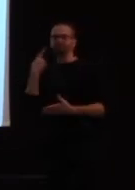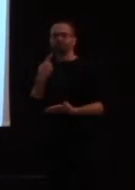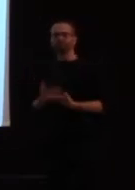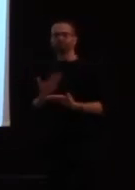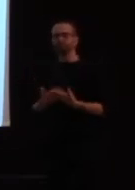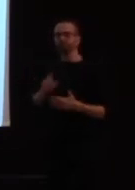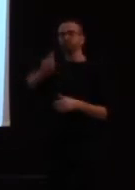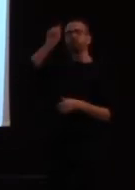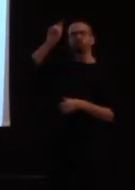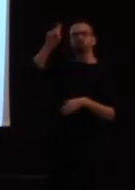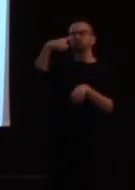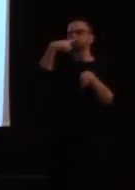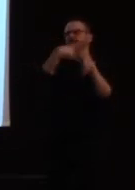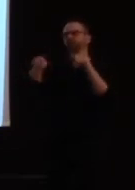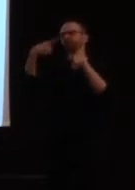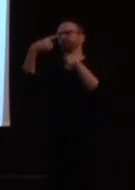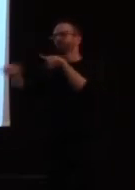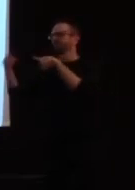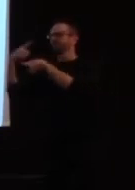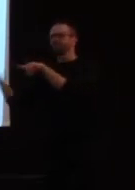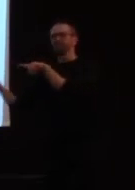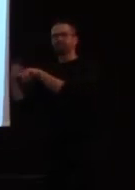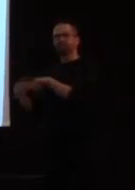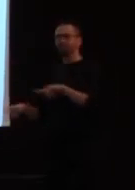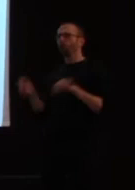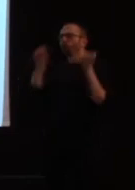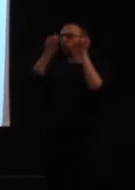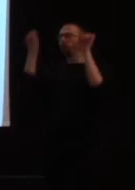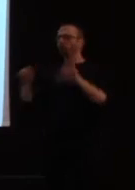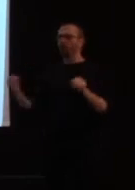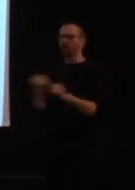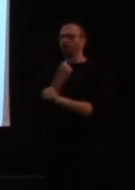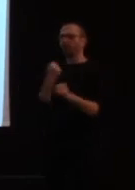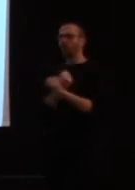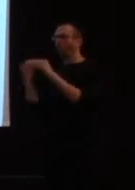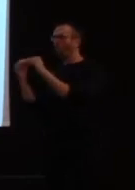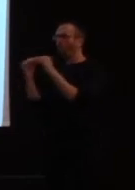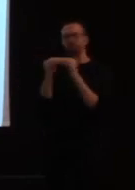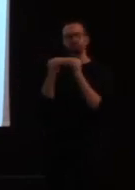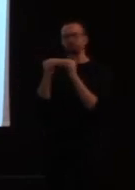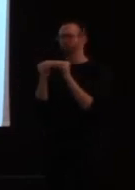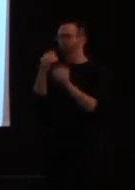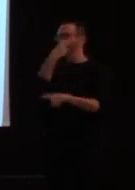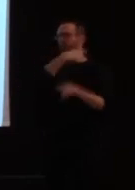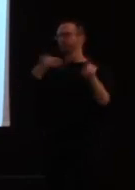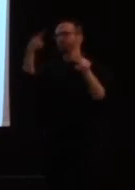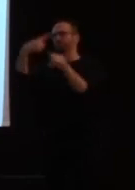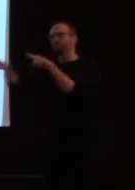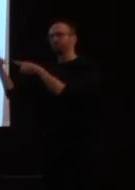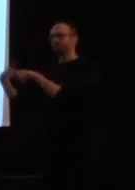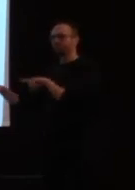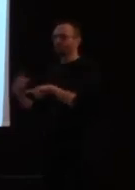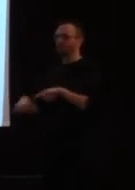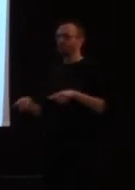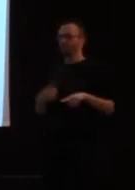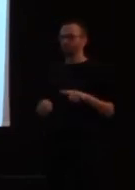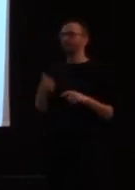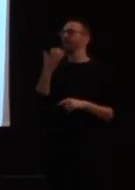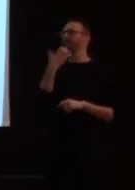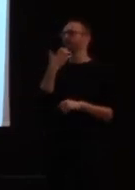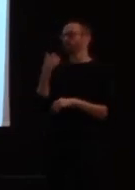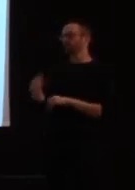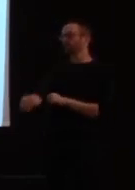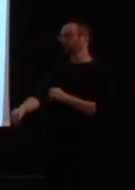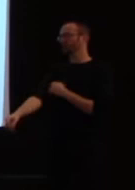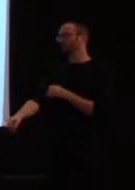y las maneras de trabajar pueden ser muy distintas. No hay una manera, hay maneras. Voy a poner un ejemplo.